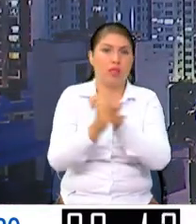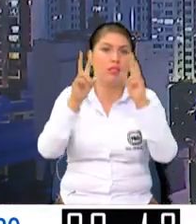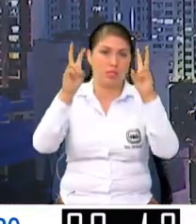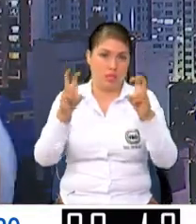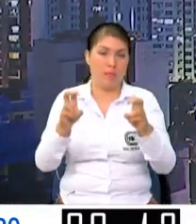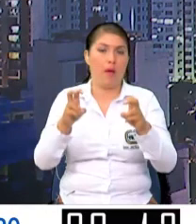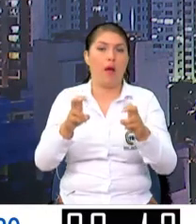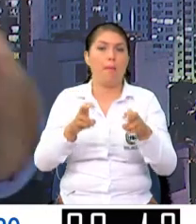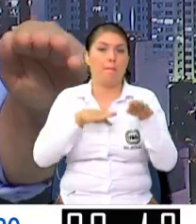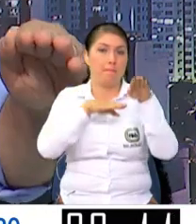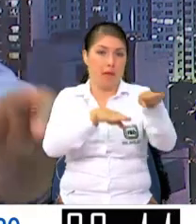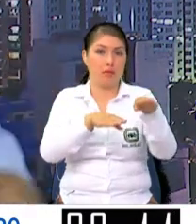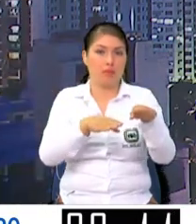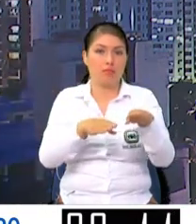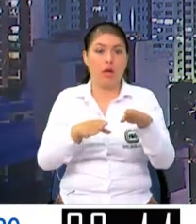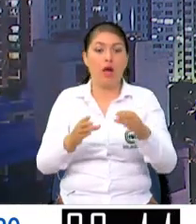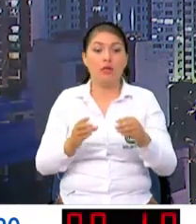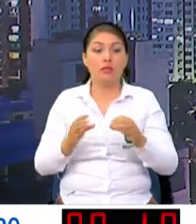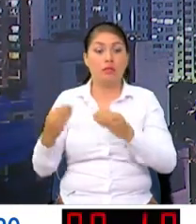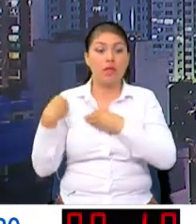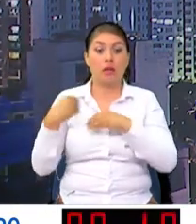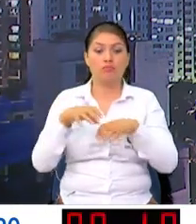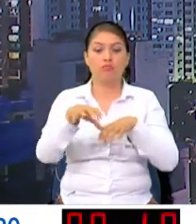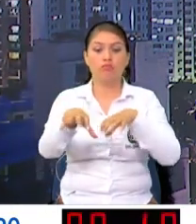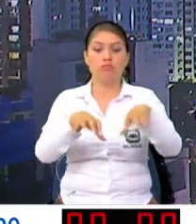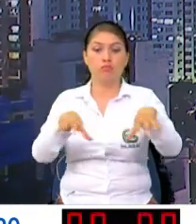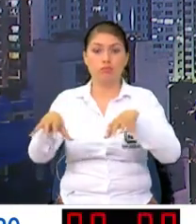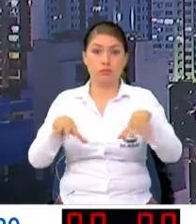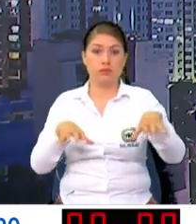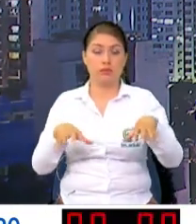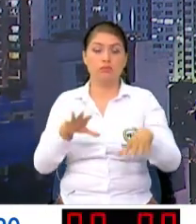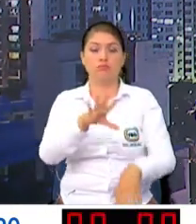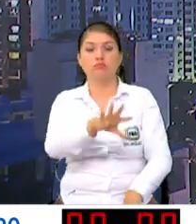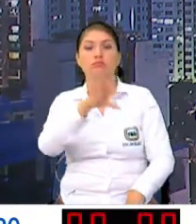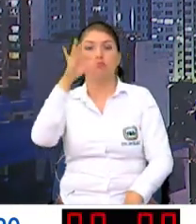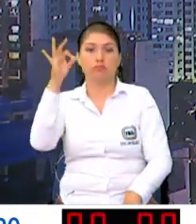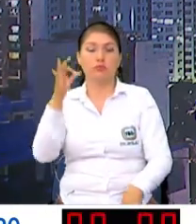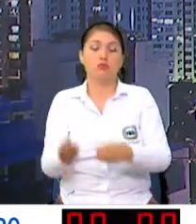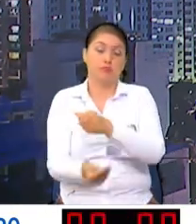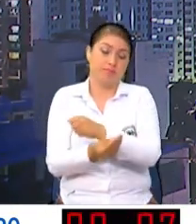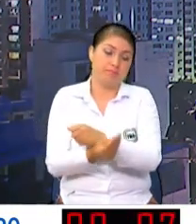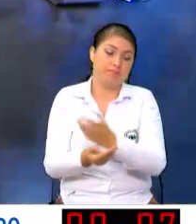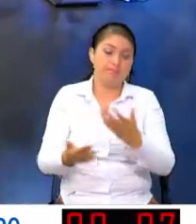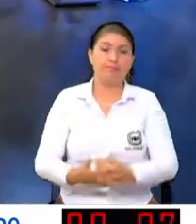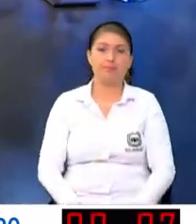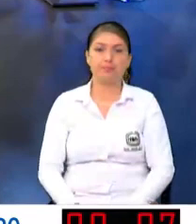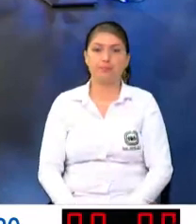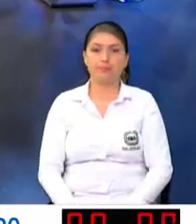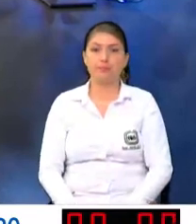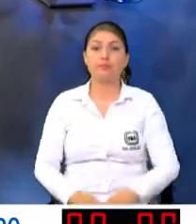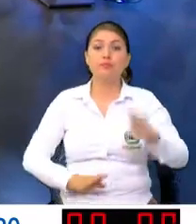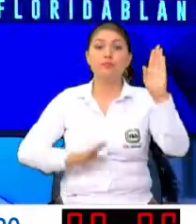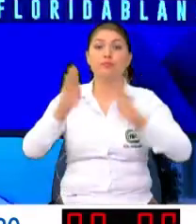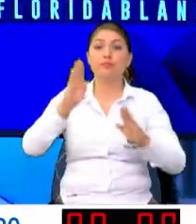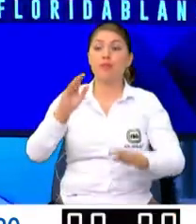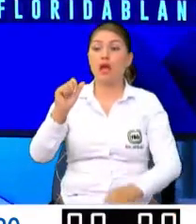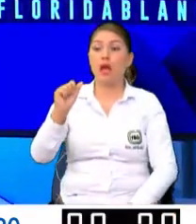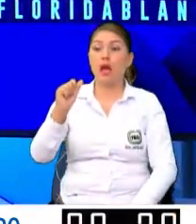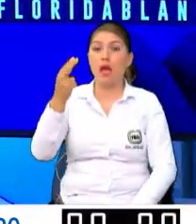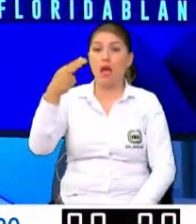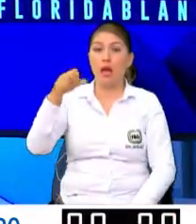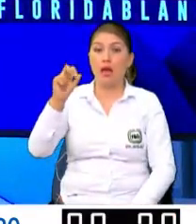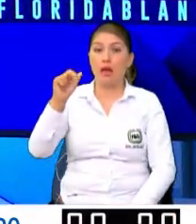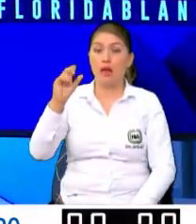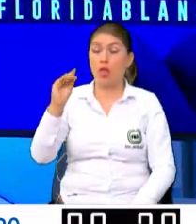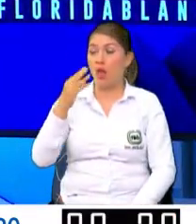tema el personero donde se distribuyeron las tareas precisas para elegir la corrupción la candidato hernando ardila también ha pedido